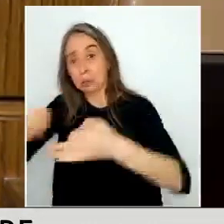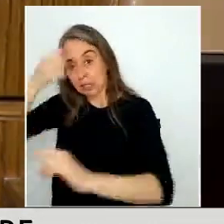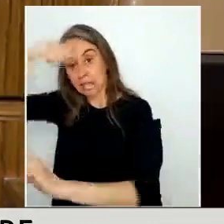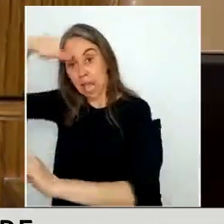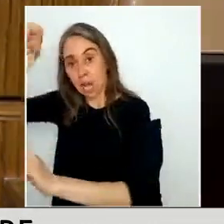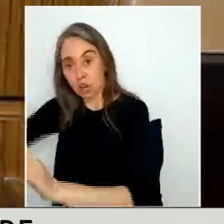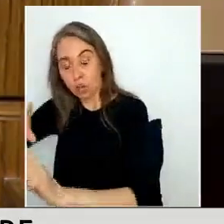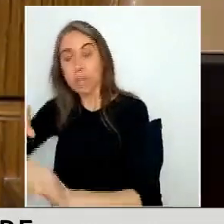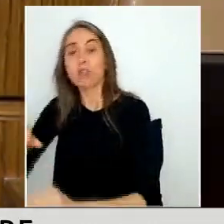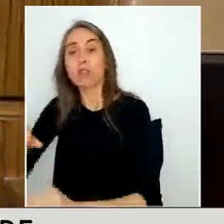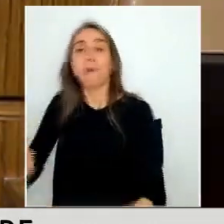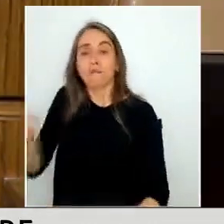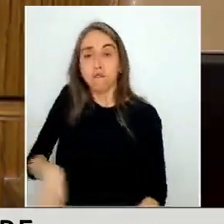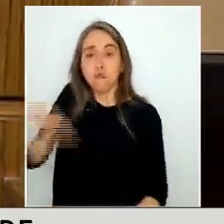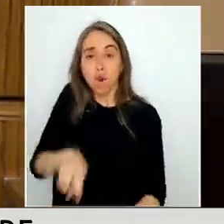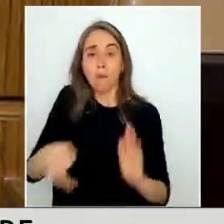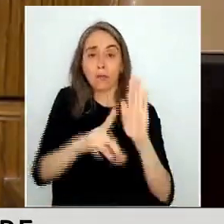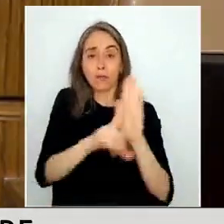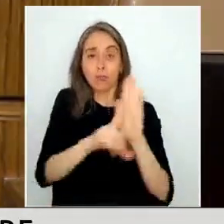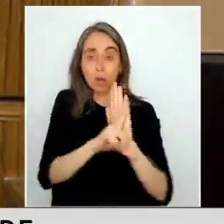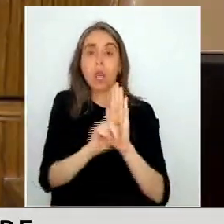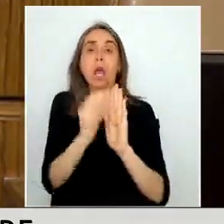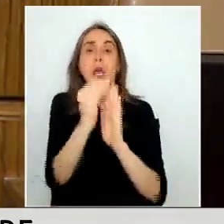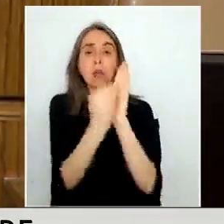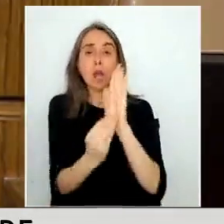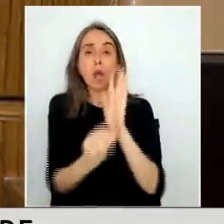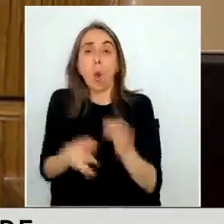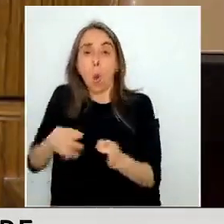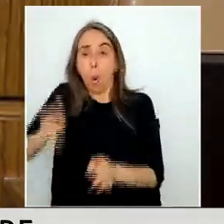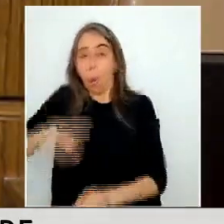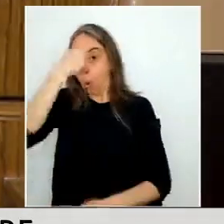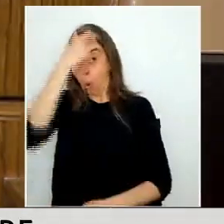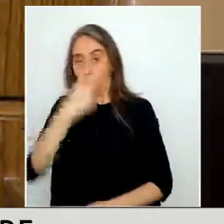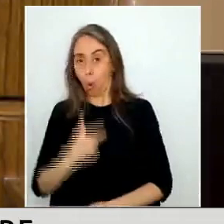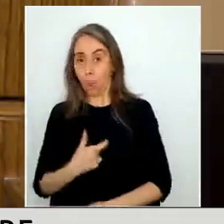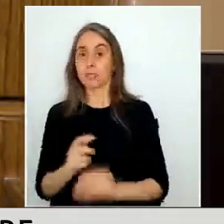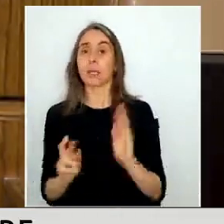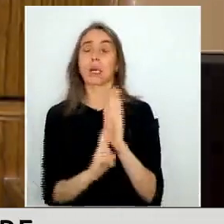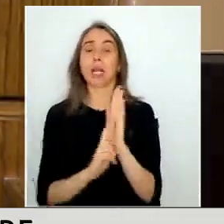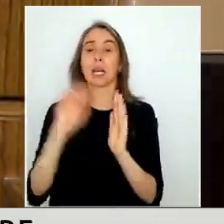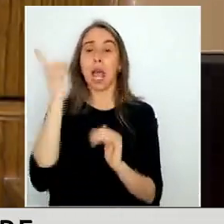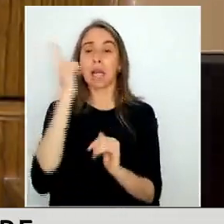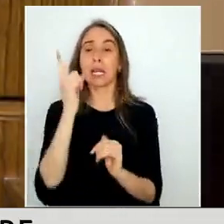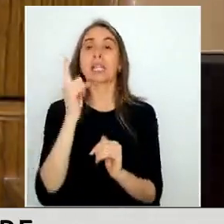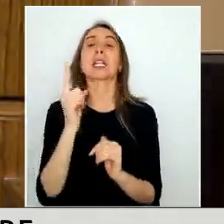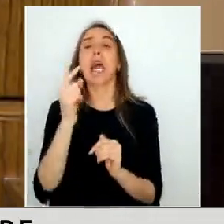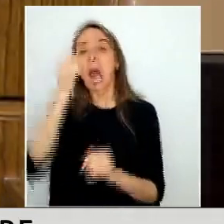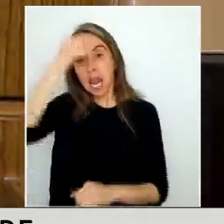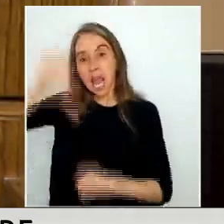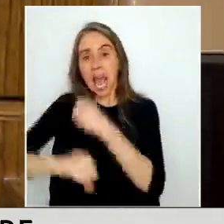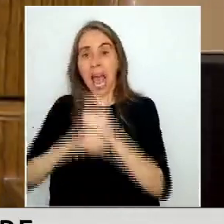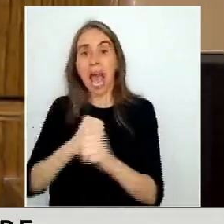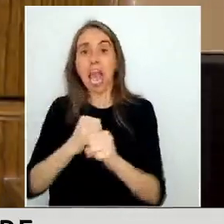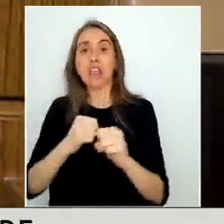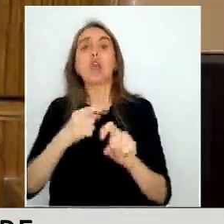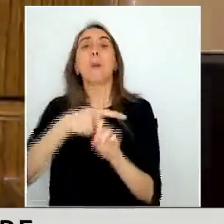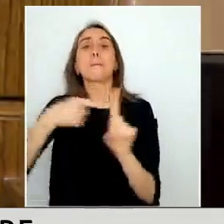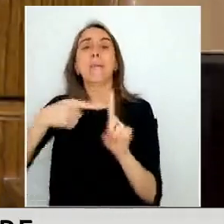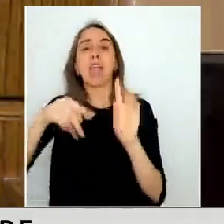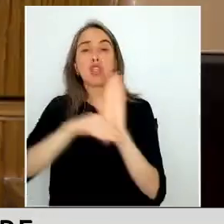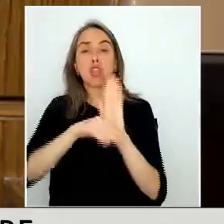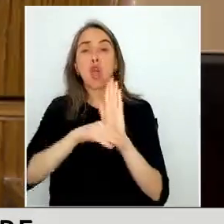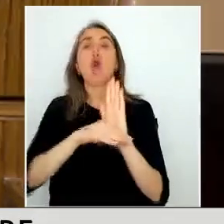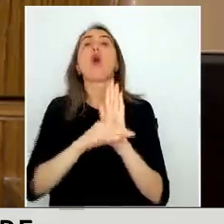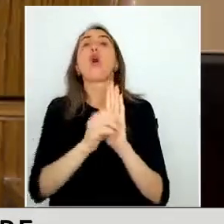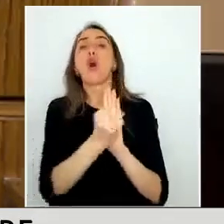por por el que sí el juez como regla general dispondrá la pena media del grado o cuantía que señale la ley incorporando a